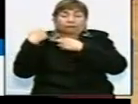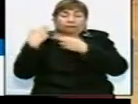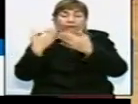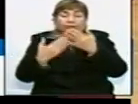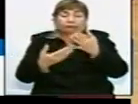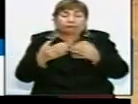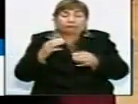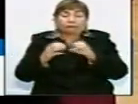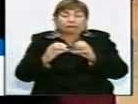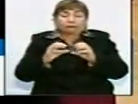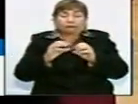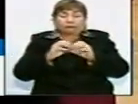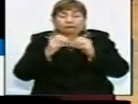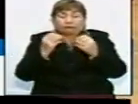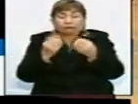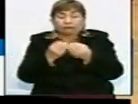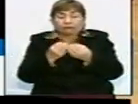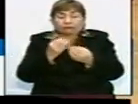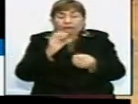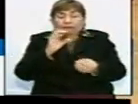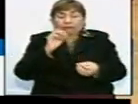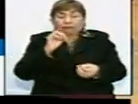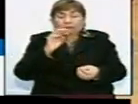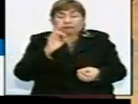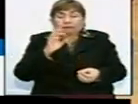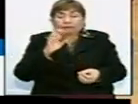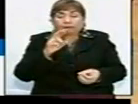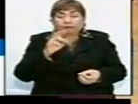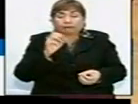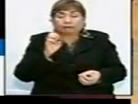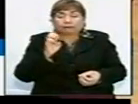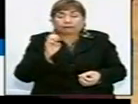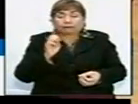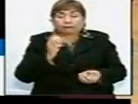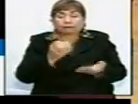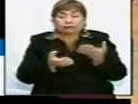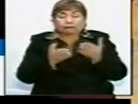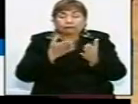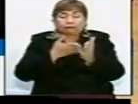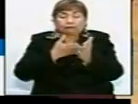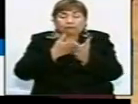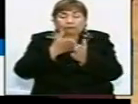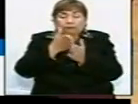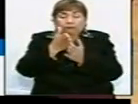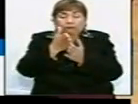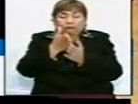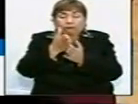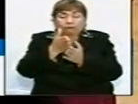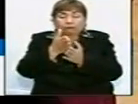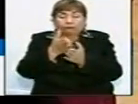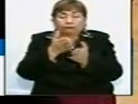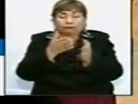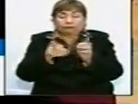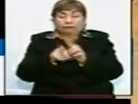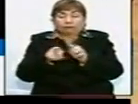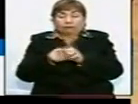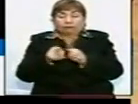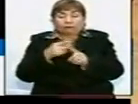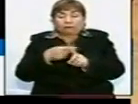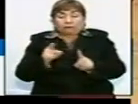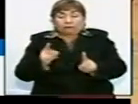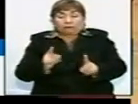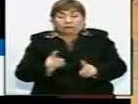que le corresponde realizar hacen epre dientes y también digamos van van en esa línea de interacción sin embargo